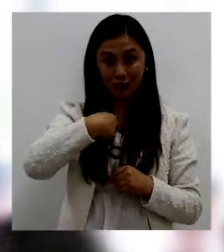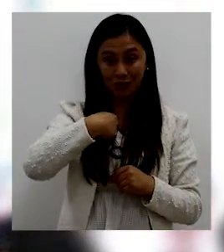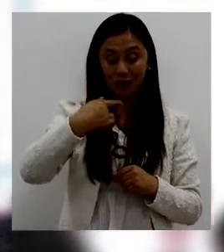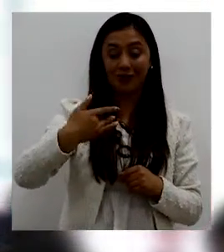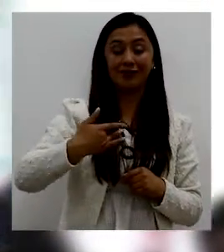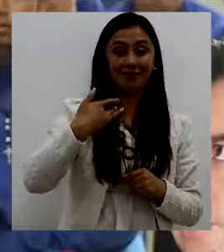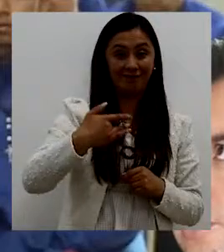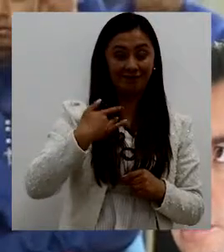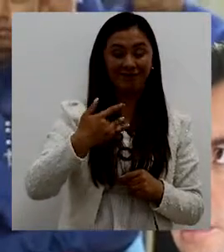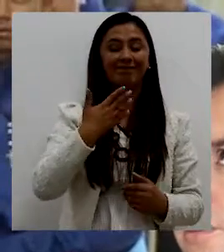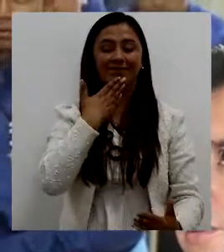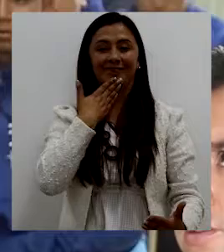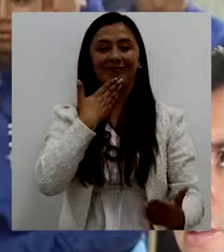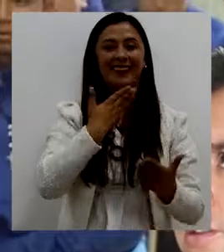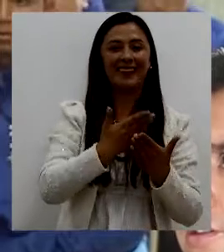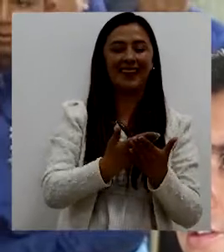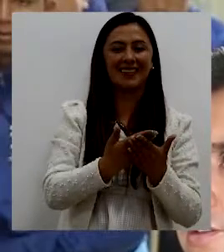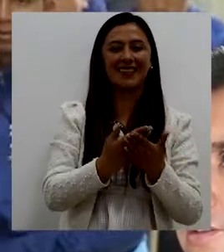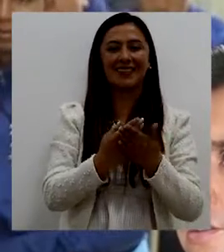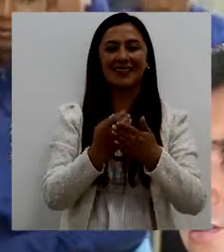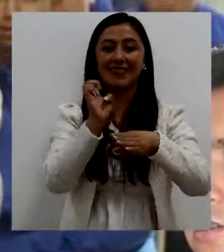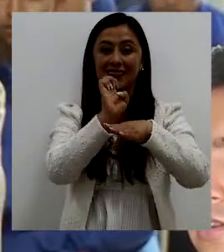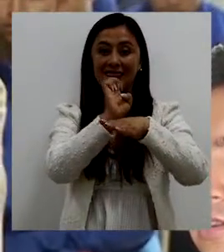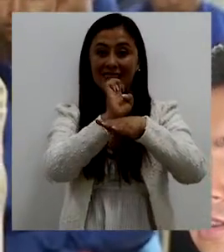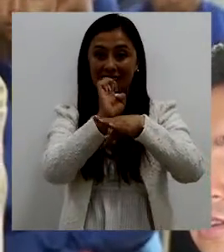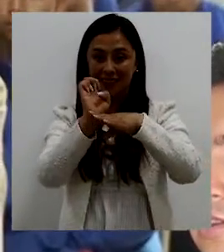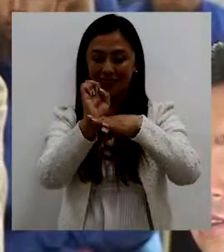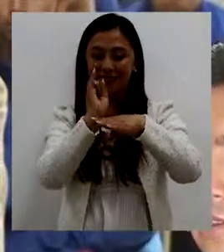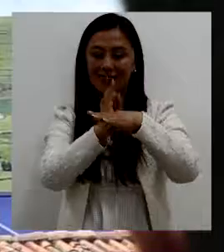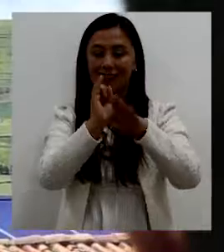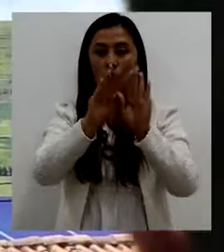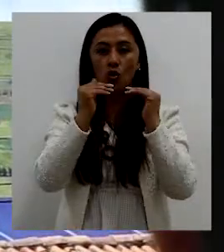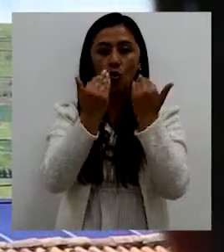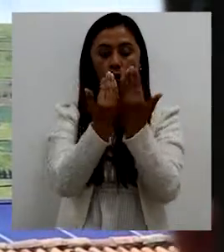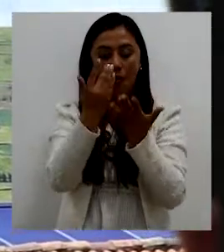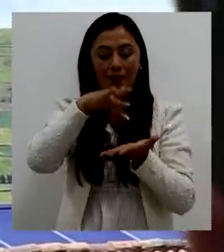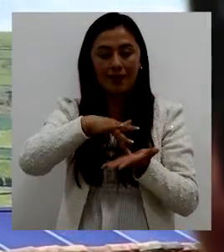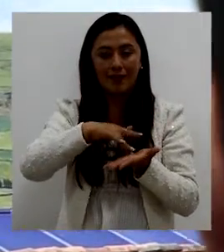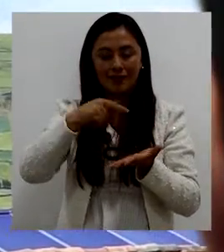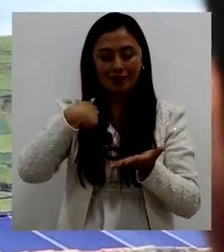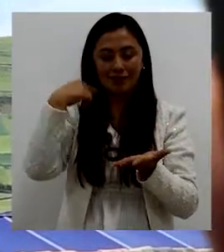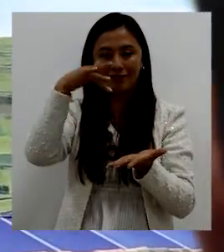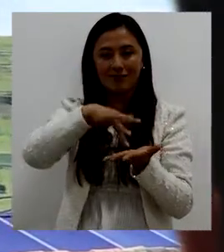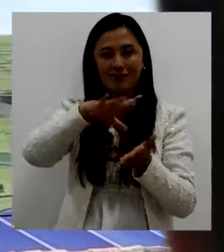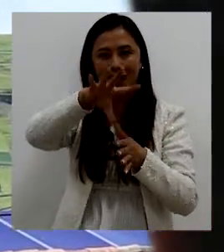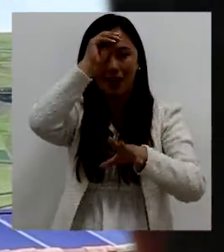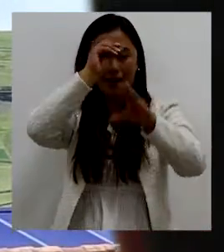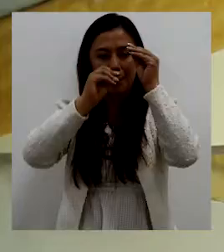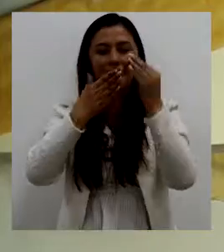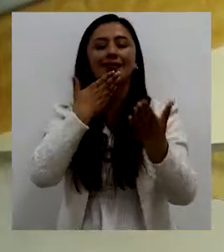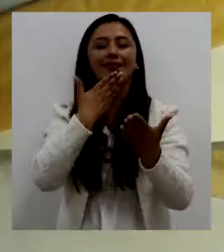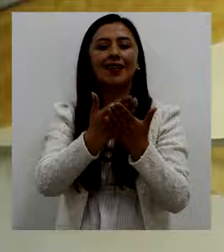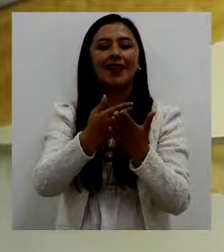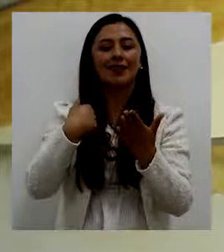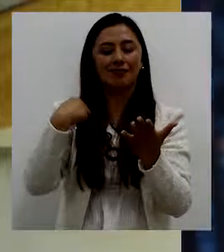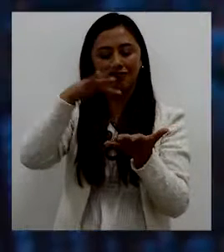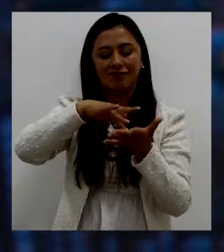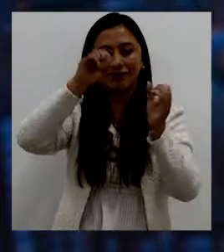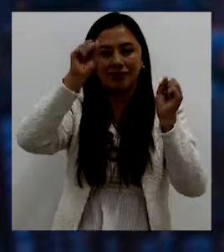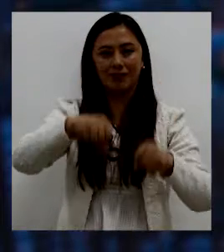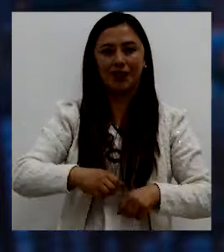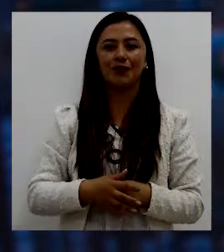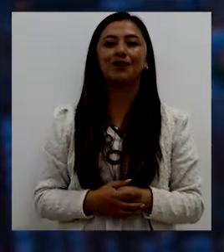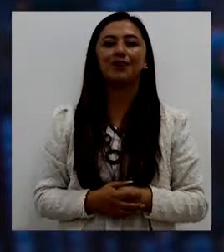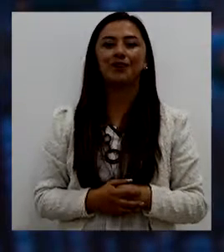agradecido con los de la institución, porque de igual manera es una posibilidad para salir uno mucho más capacitado de acá.